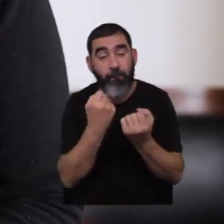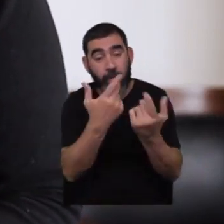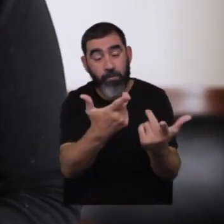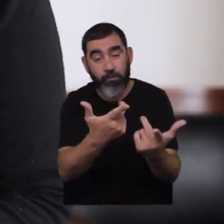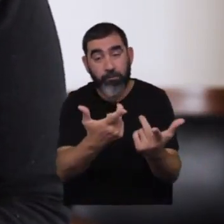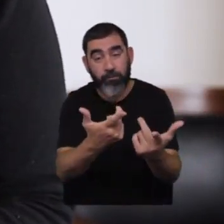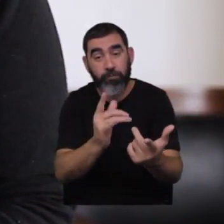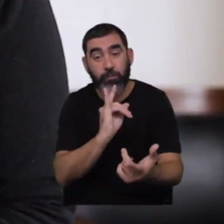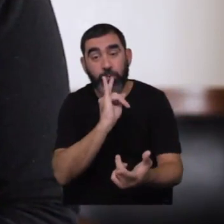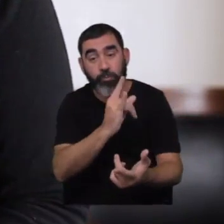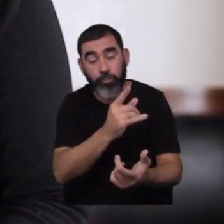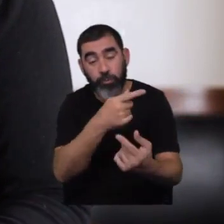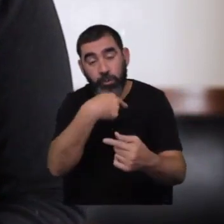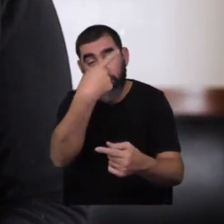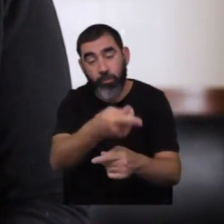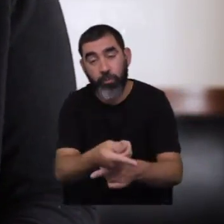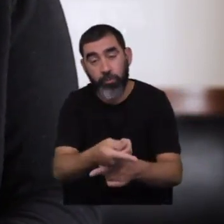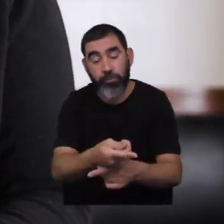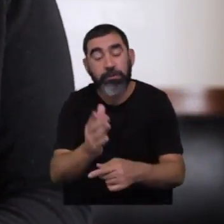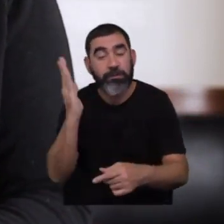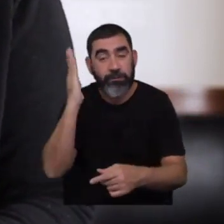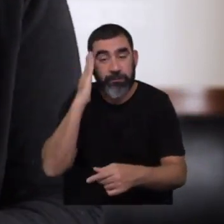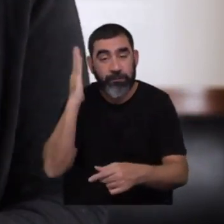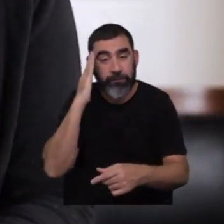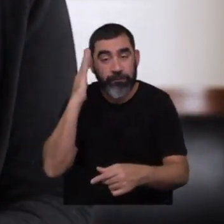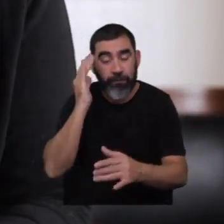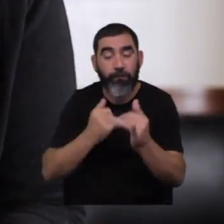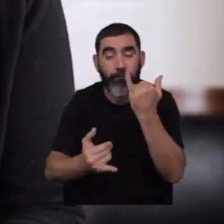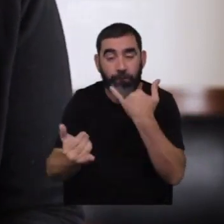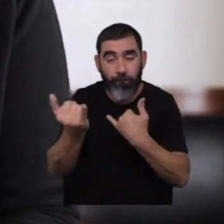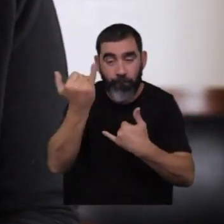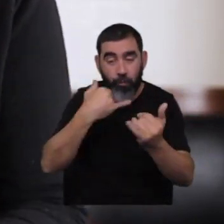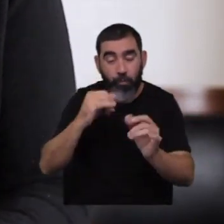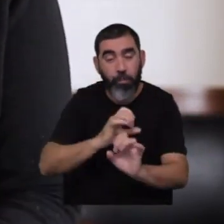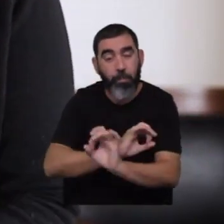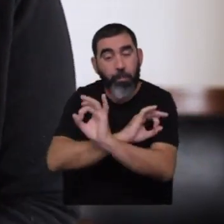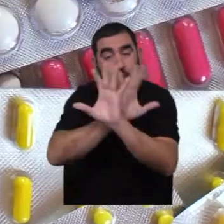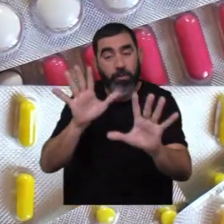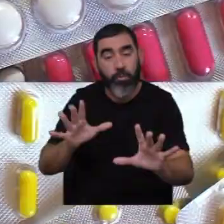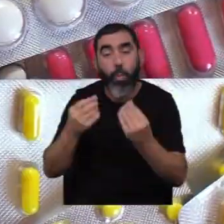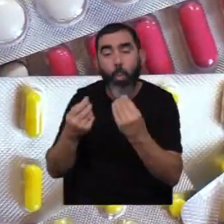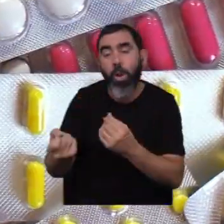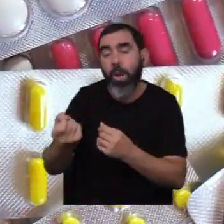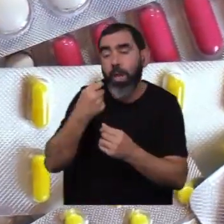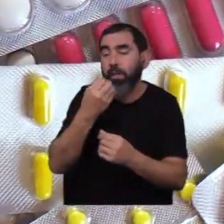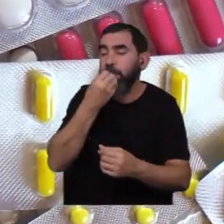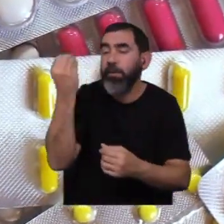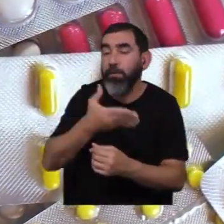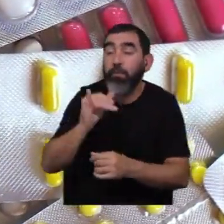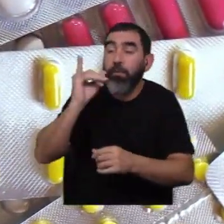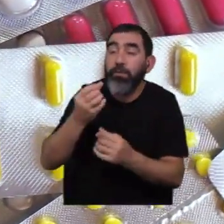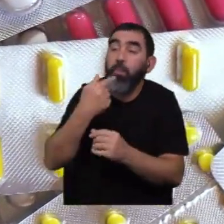para que ellos puedan contar con información sobre qué antibióticos podrían llegar a ser